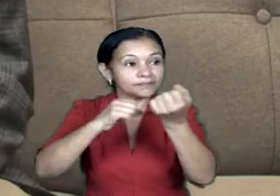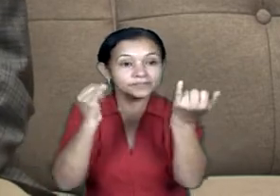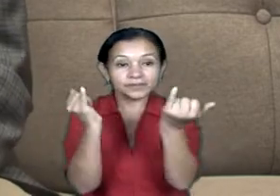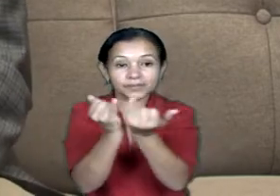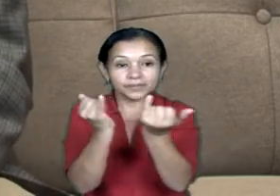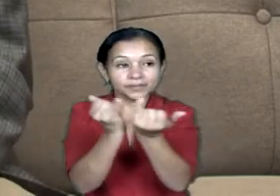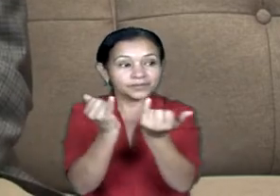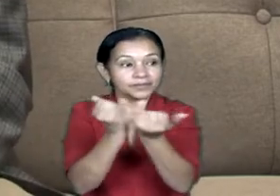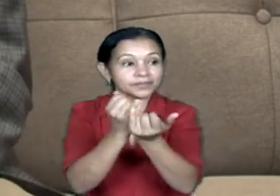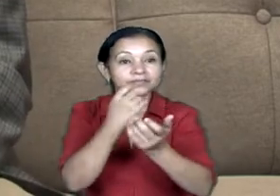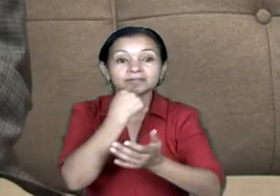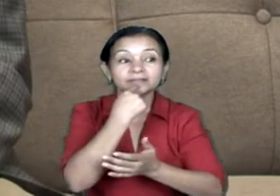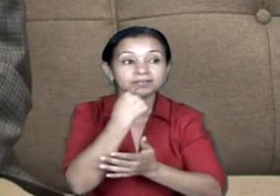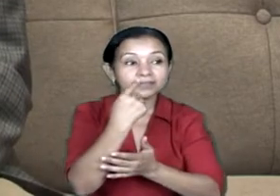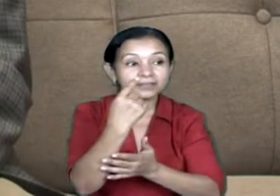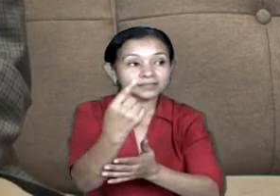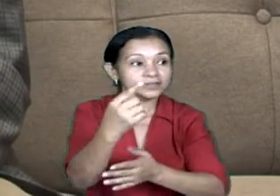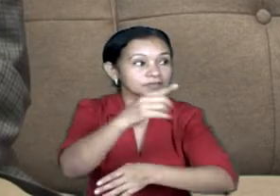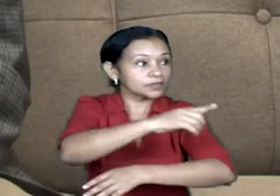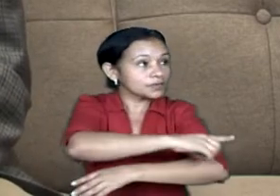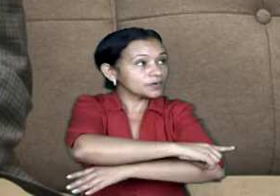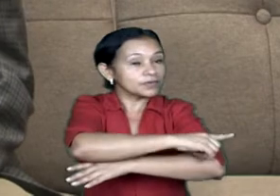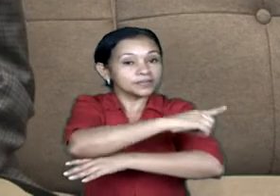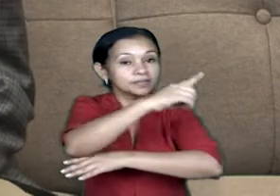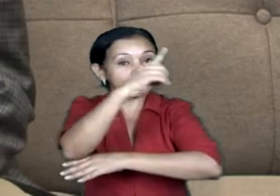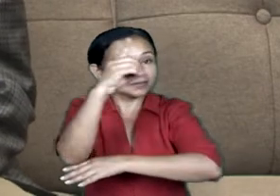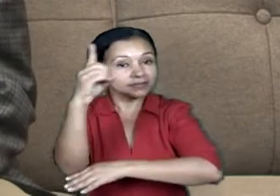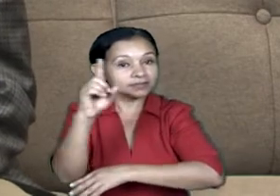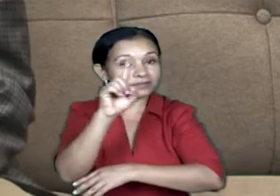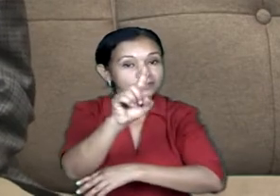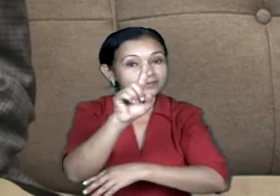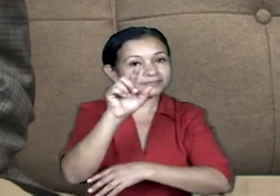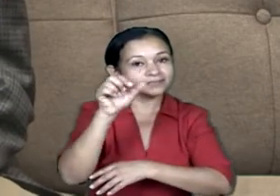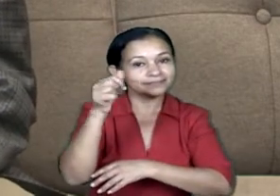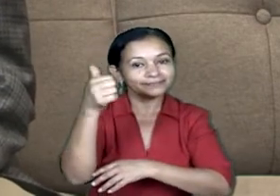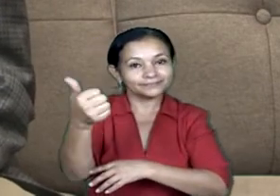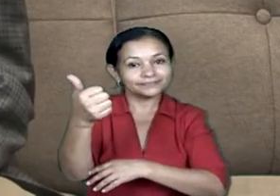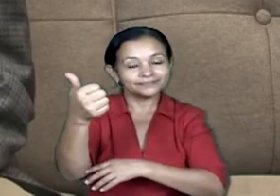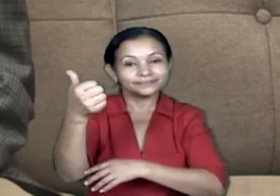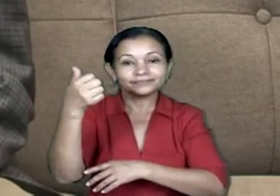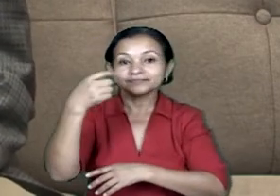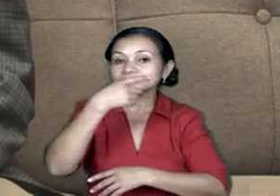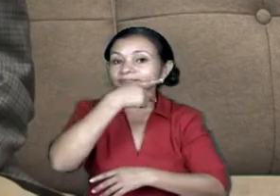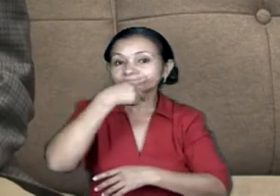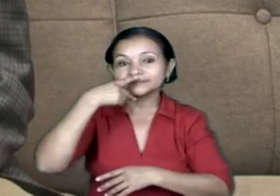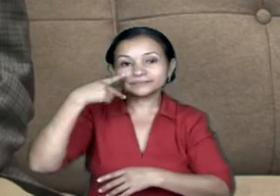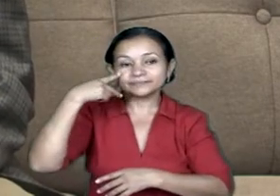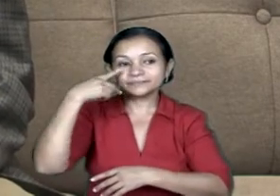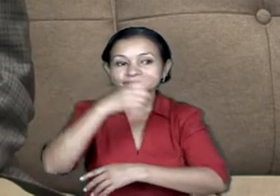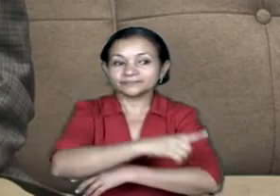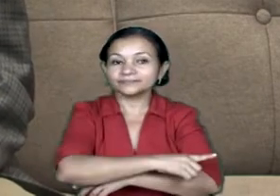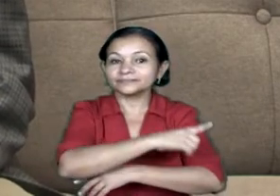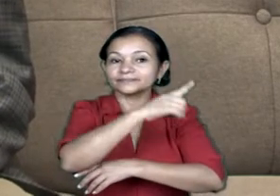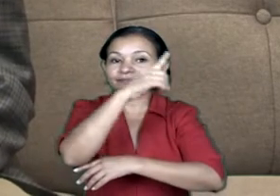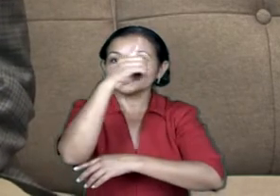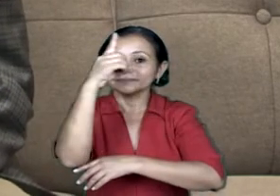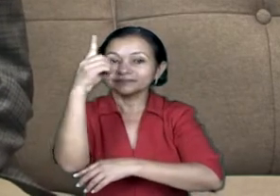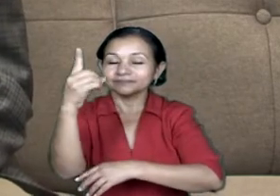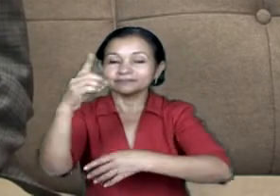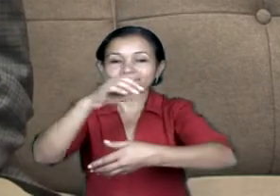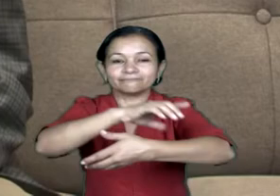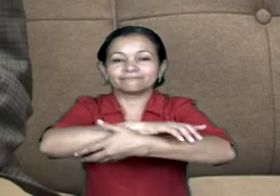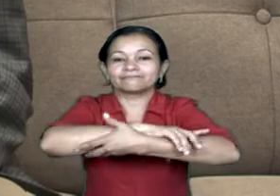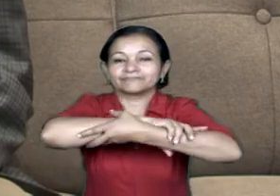ley declarando el día 16 de junio como Día de la